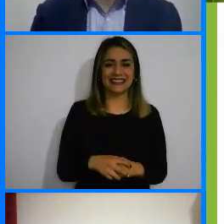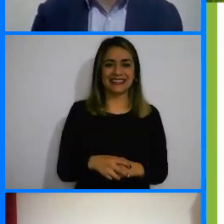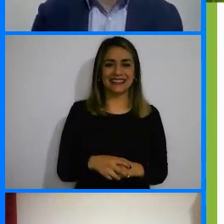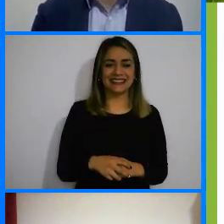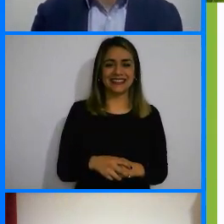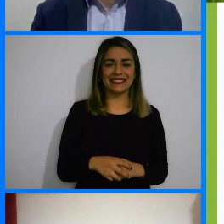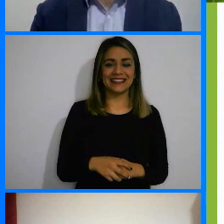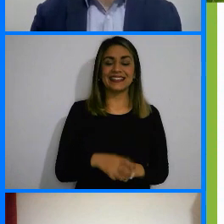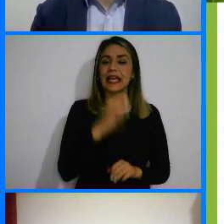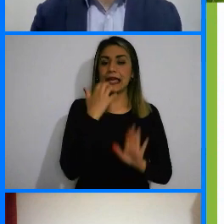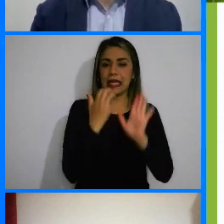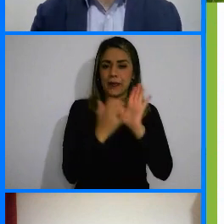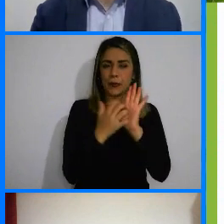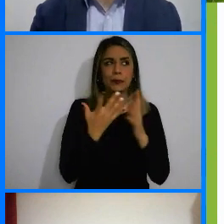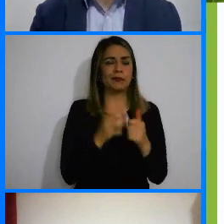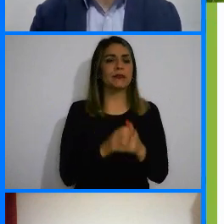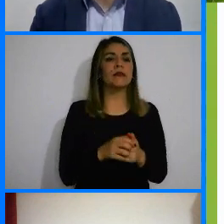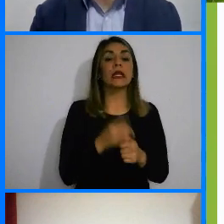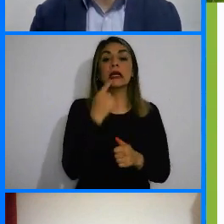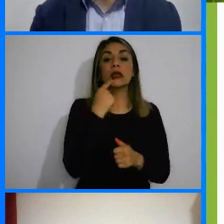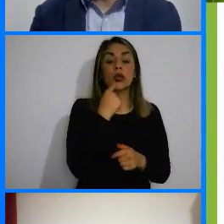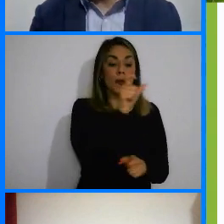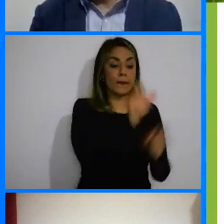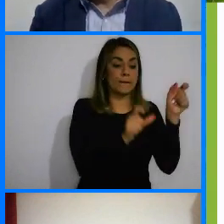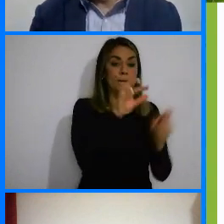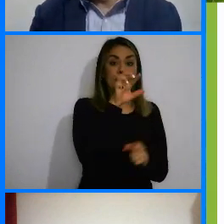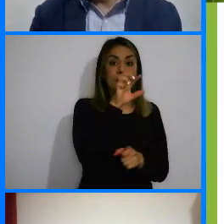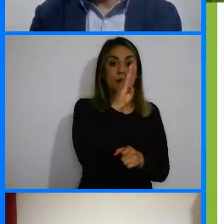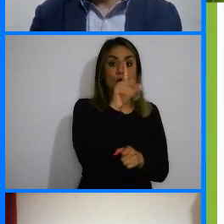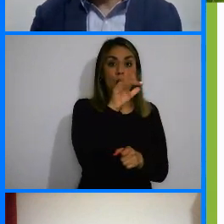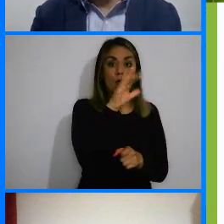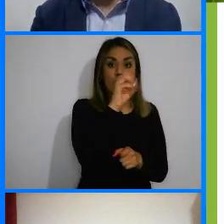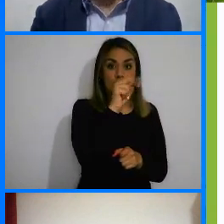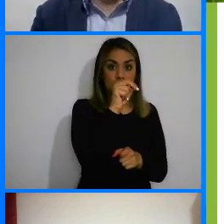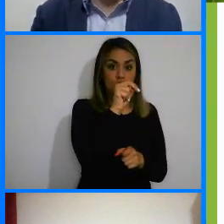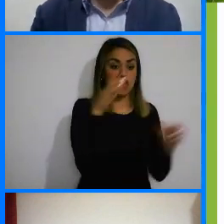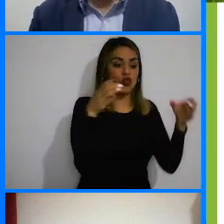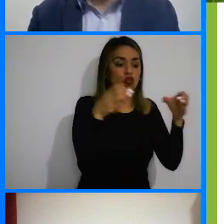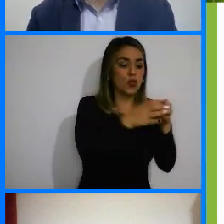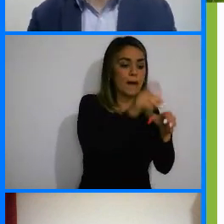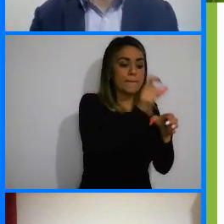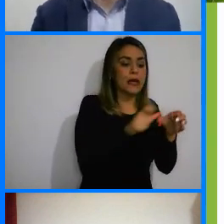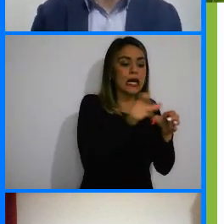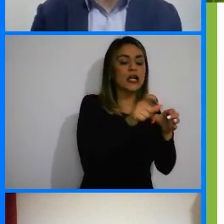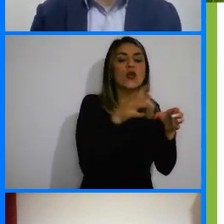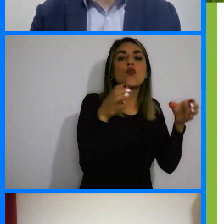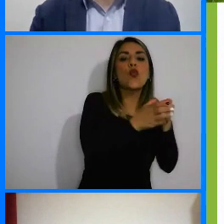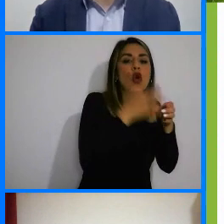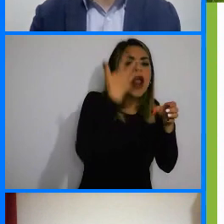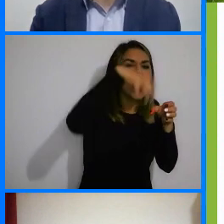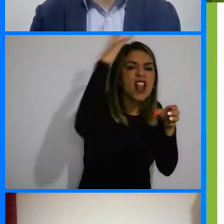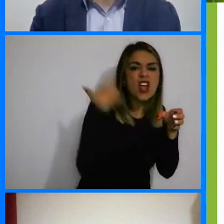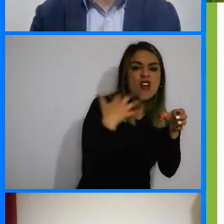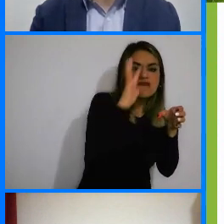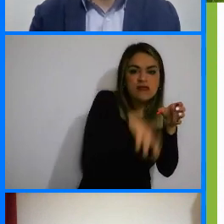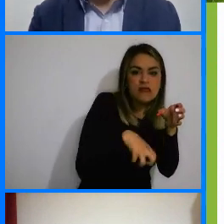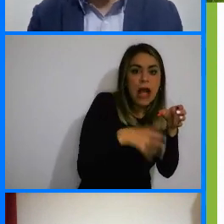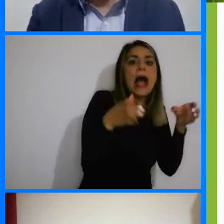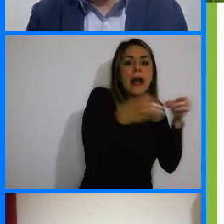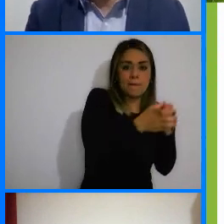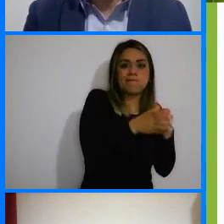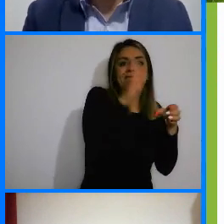Bueno, con un ejemplo. Cuando yo hablo de población, yo estoy hablando de población de leones. Entonces, lo que si